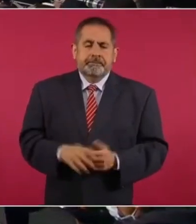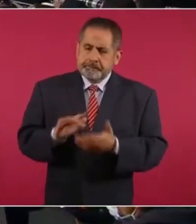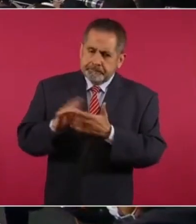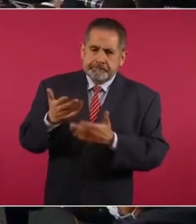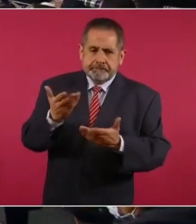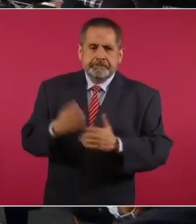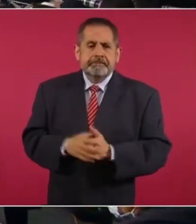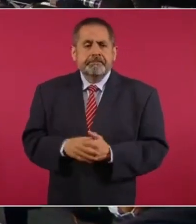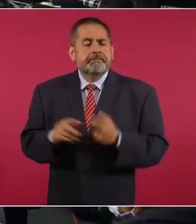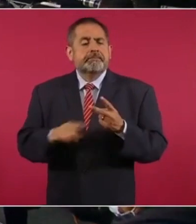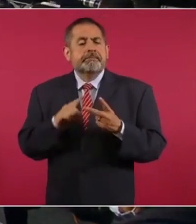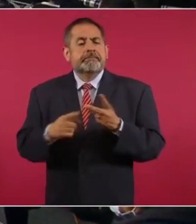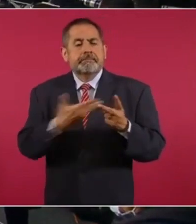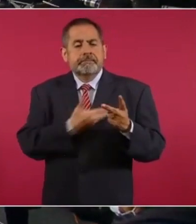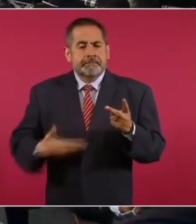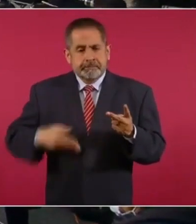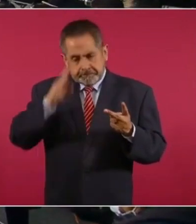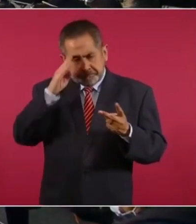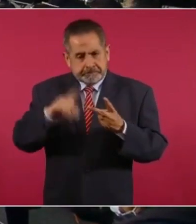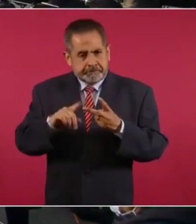señor presidente. Perdón.